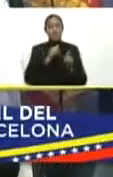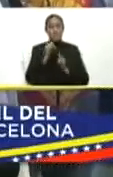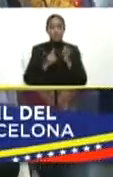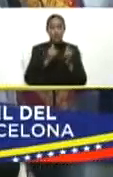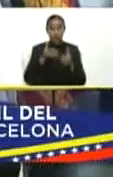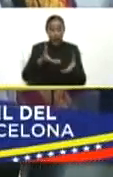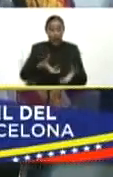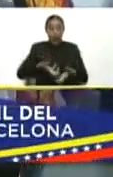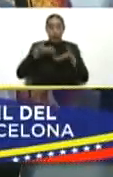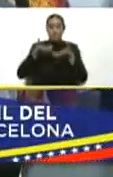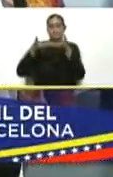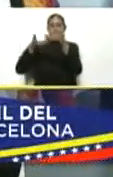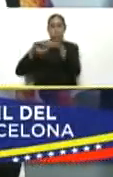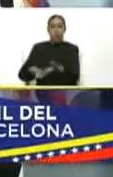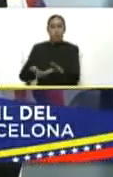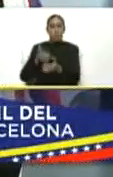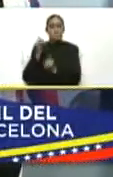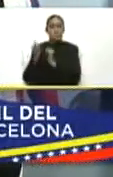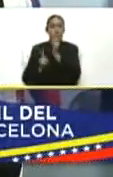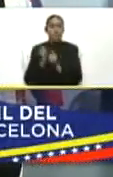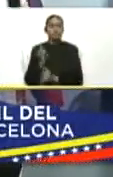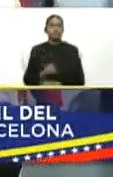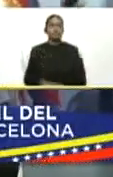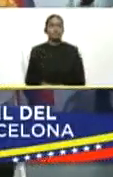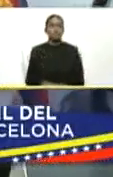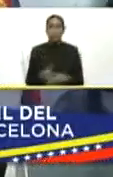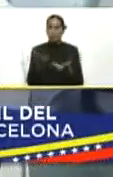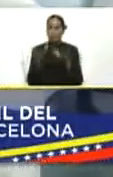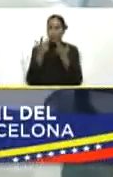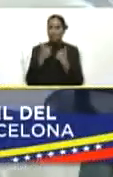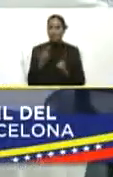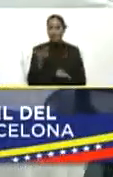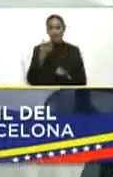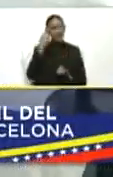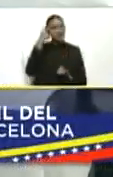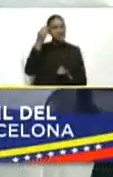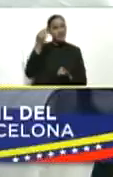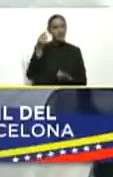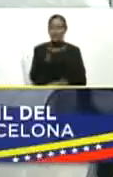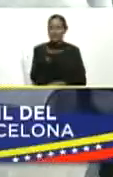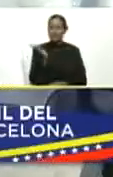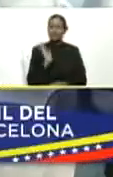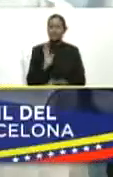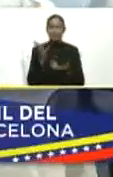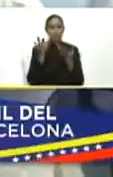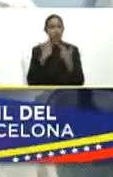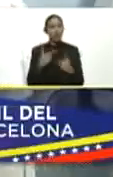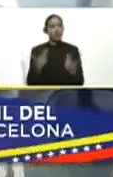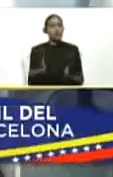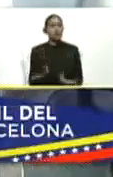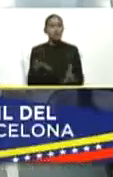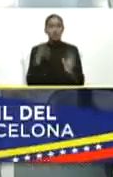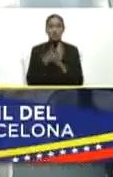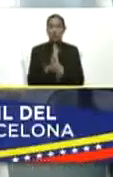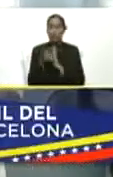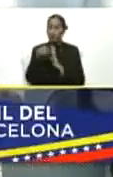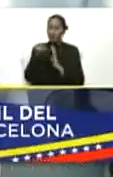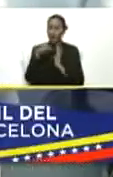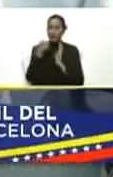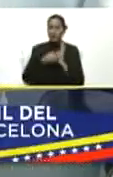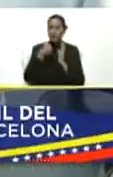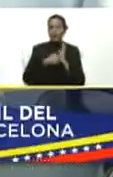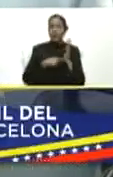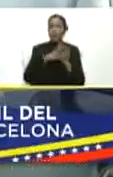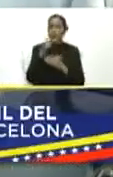a mí, Mildred. Así es. Dame tu comentario. Ustedes que se empeñaron en esta obra tan bonita.